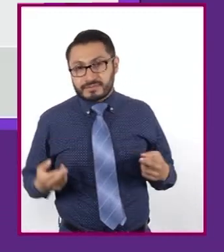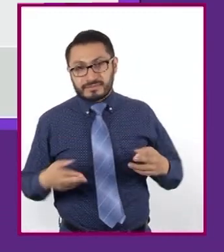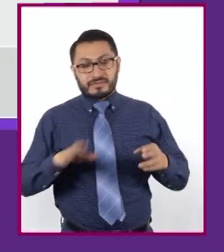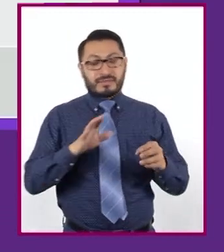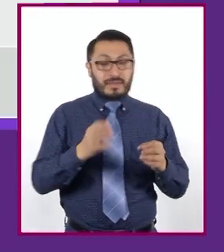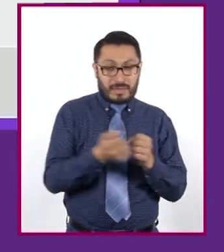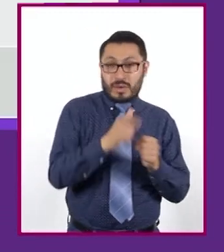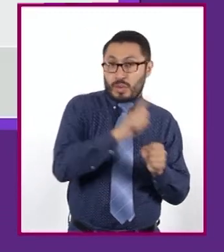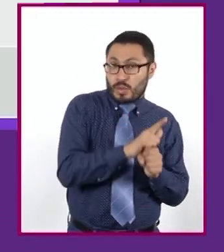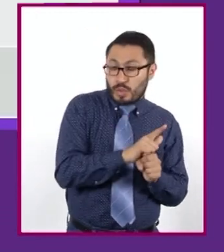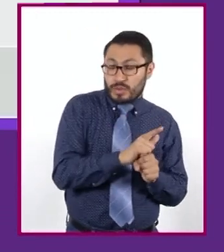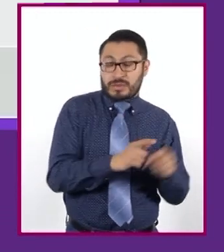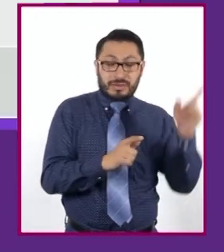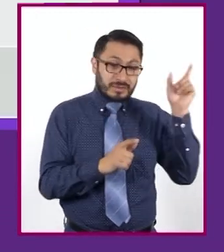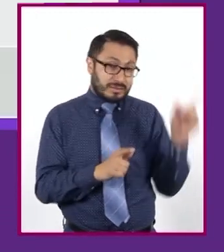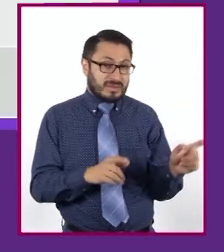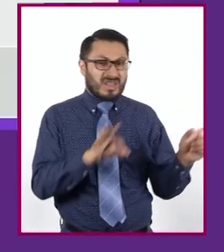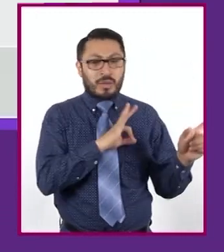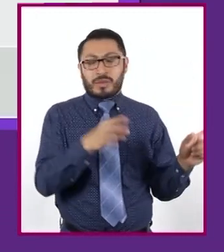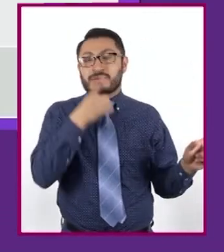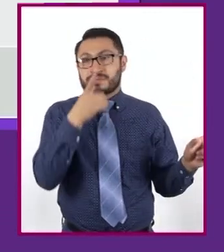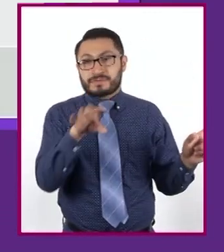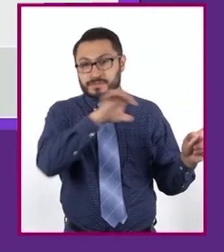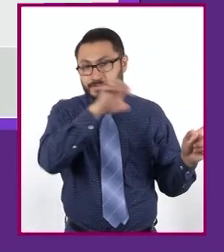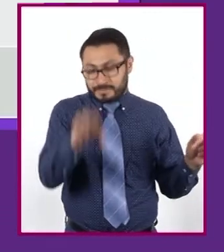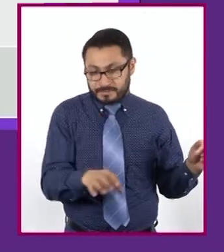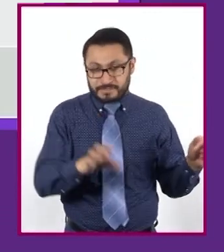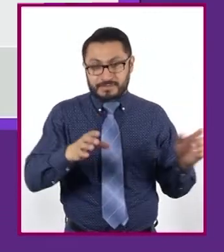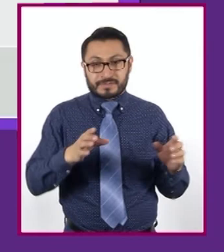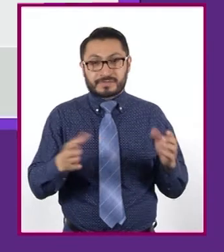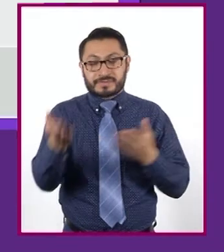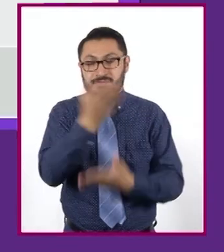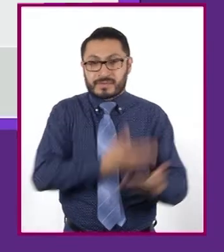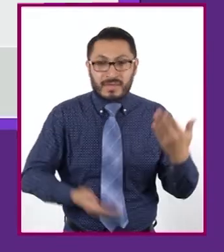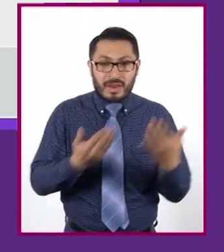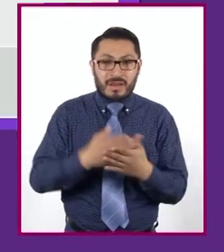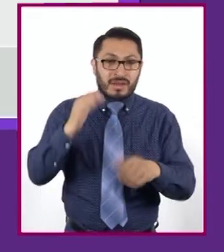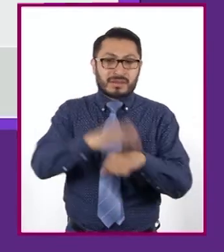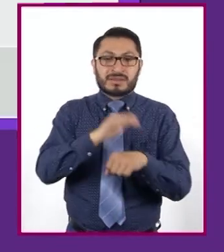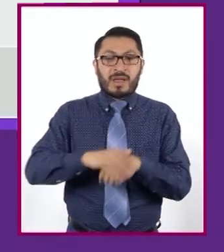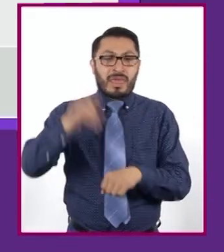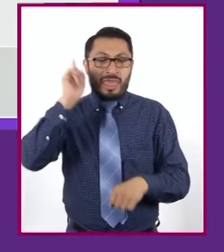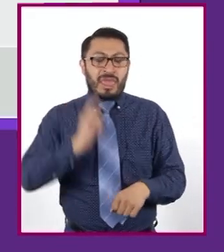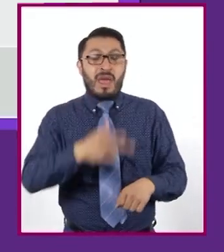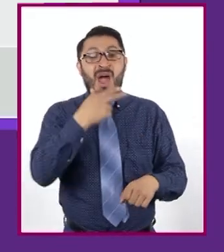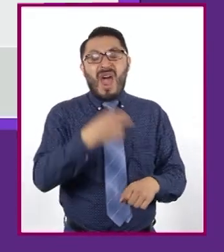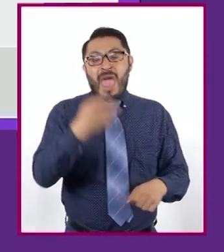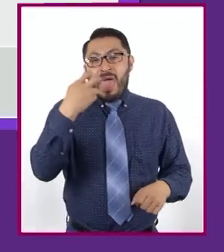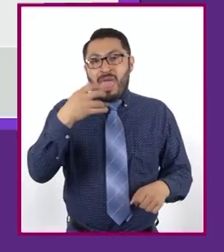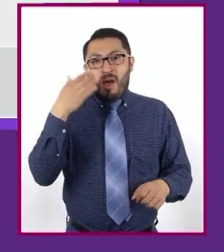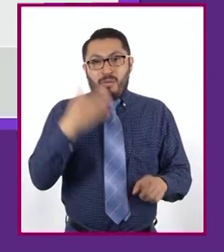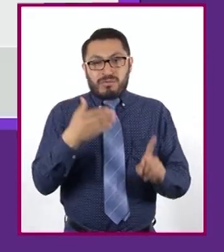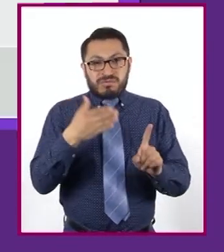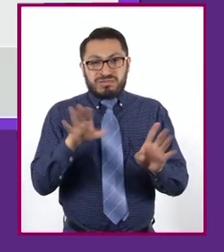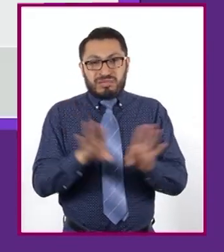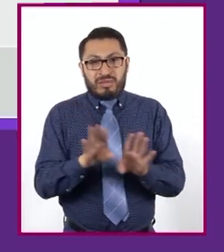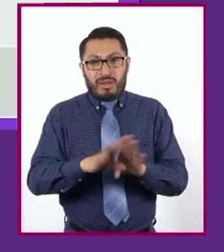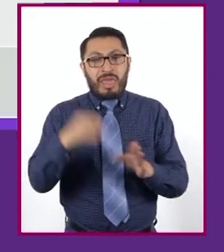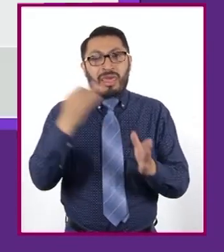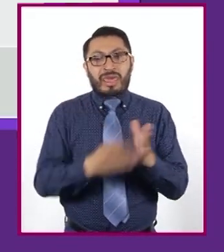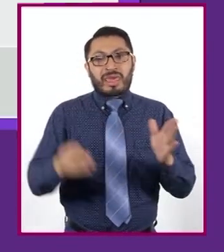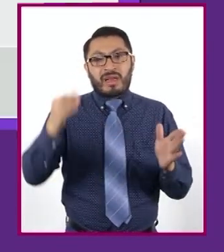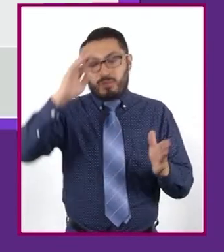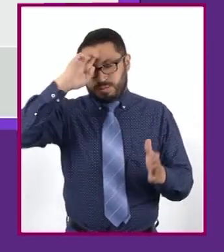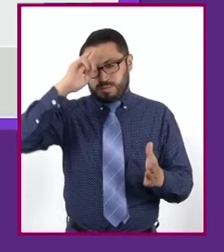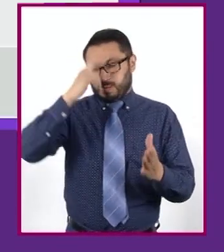factor social, puedo señalar la convivencia con mis amigas y amigos y, en ese sentido, la falta de